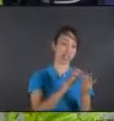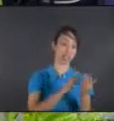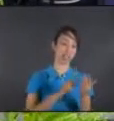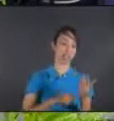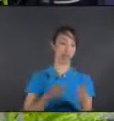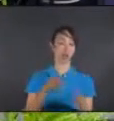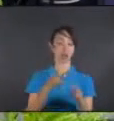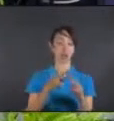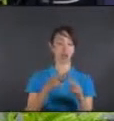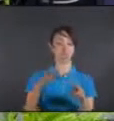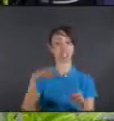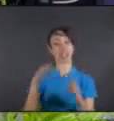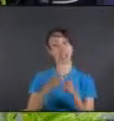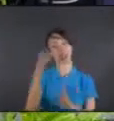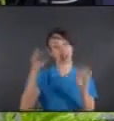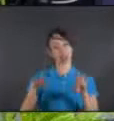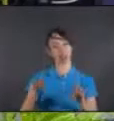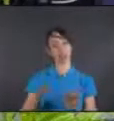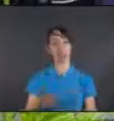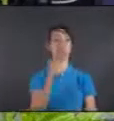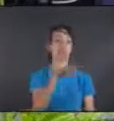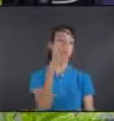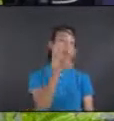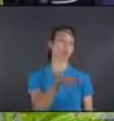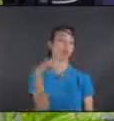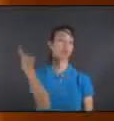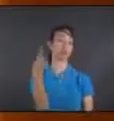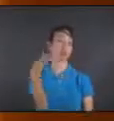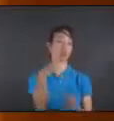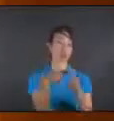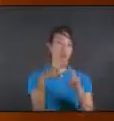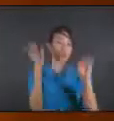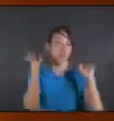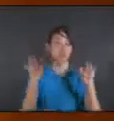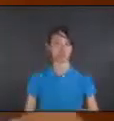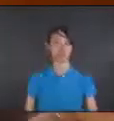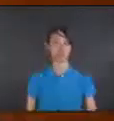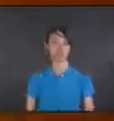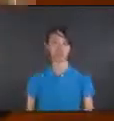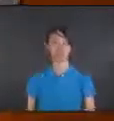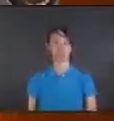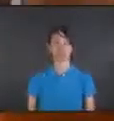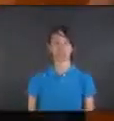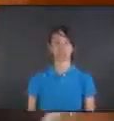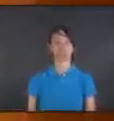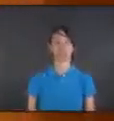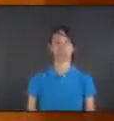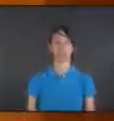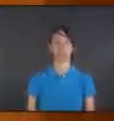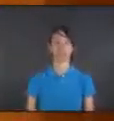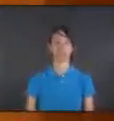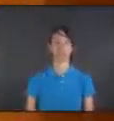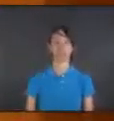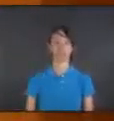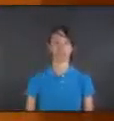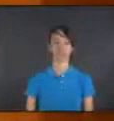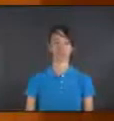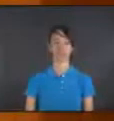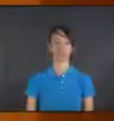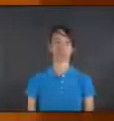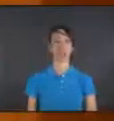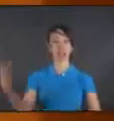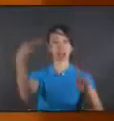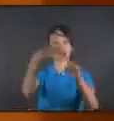no le entiendo. Y cuando abro la Biblia, me quedo dormido sobre la Biblia.